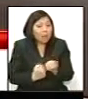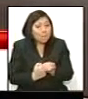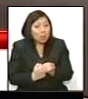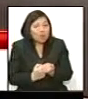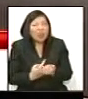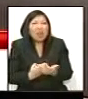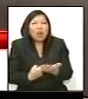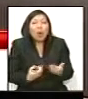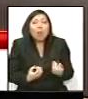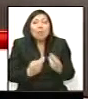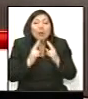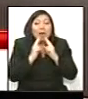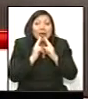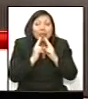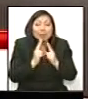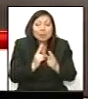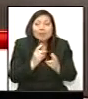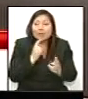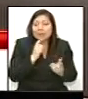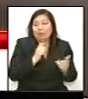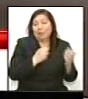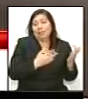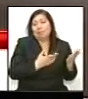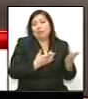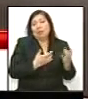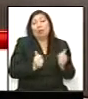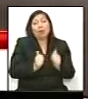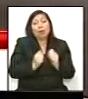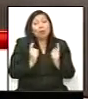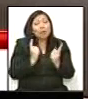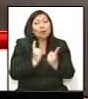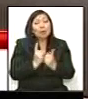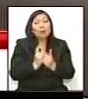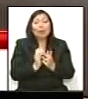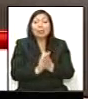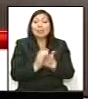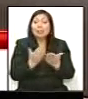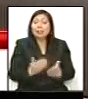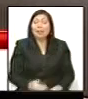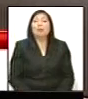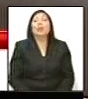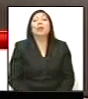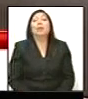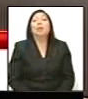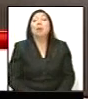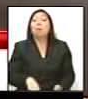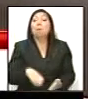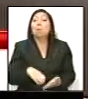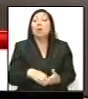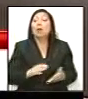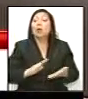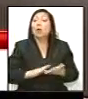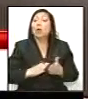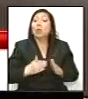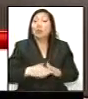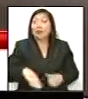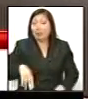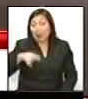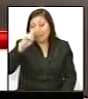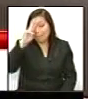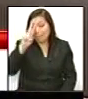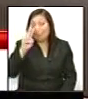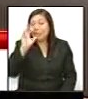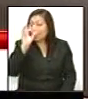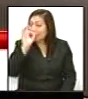encuentre la respuesta que se espera encontrar, presidente. Saludar el gesto de los pueblos y las comunidades del Perú,